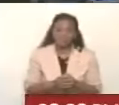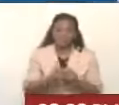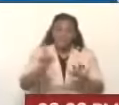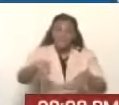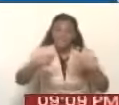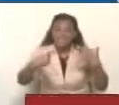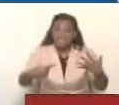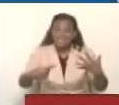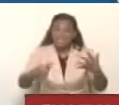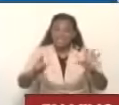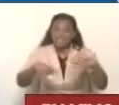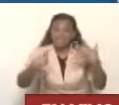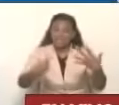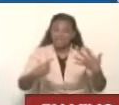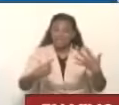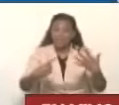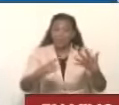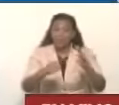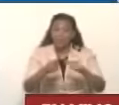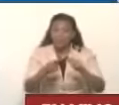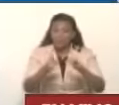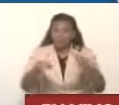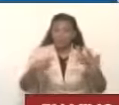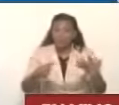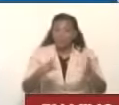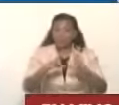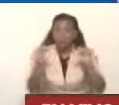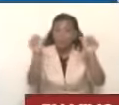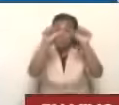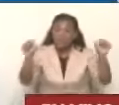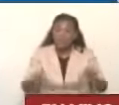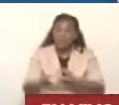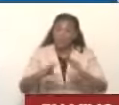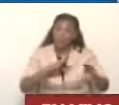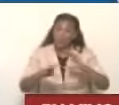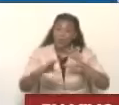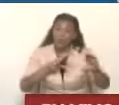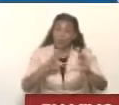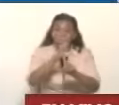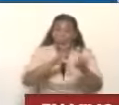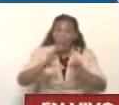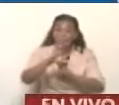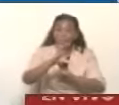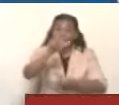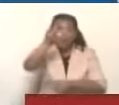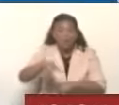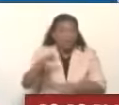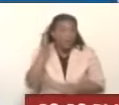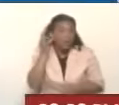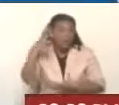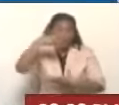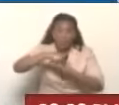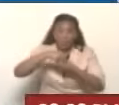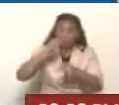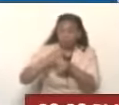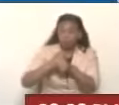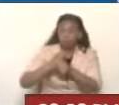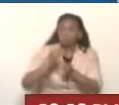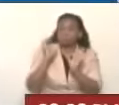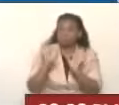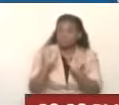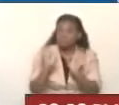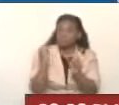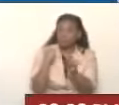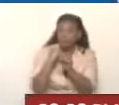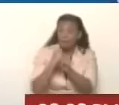El sexto vértice, todo el sistema de comunicación y de cultura de la mujer, donde hay que dar un salto